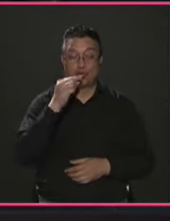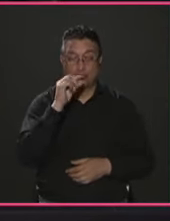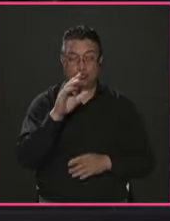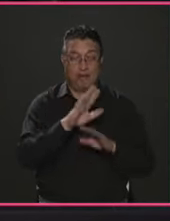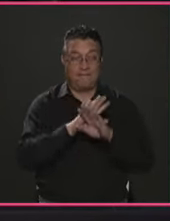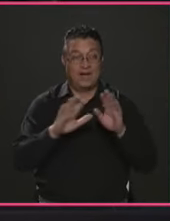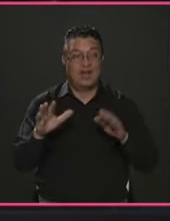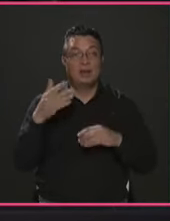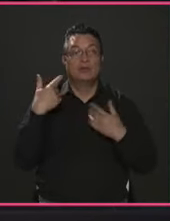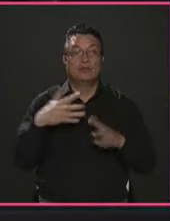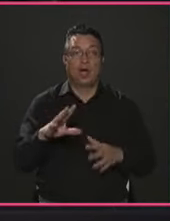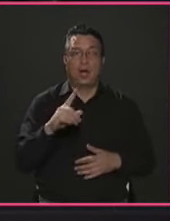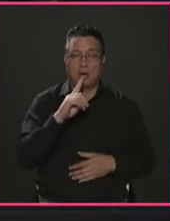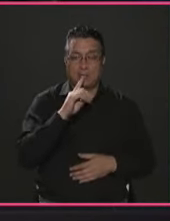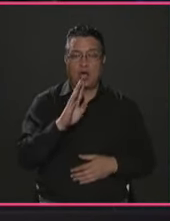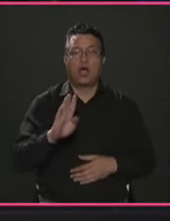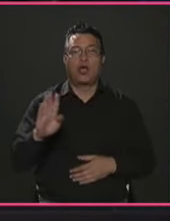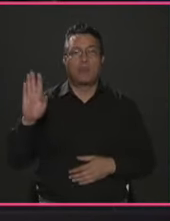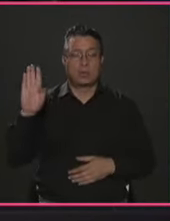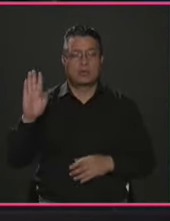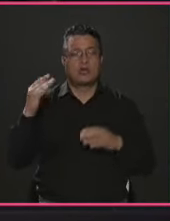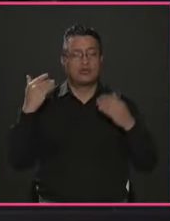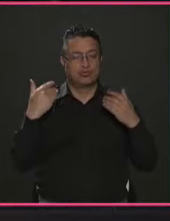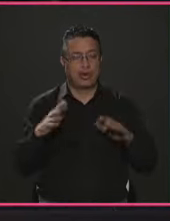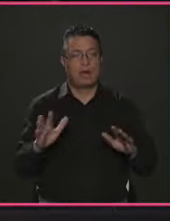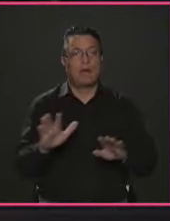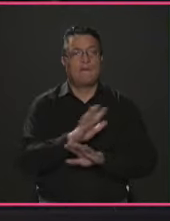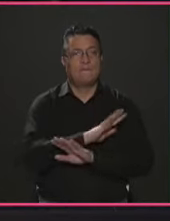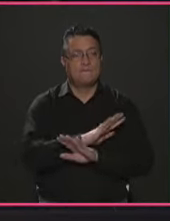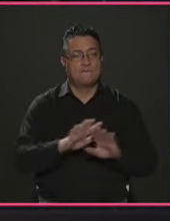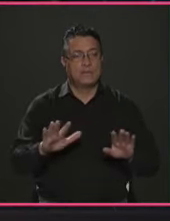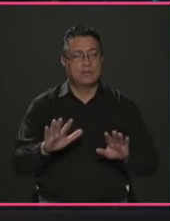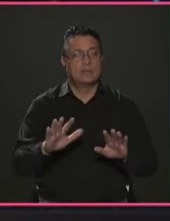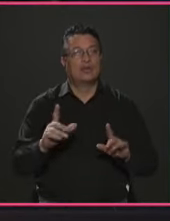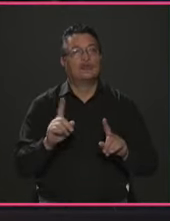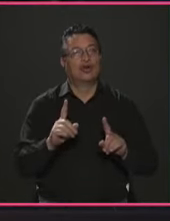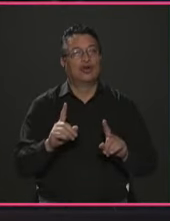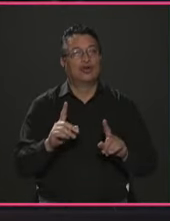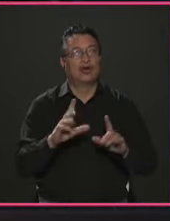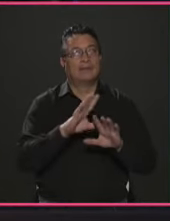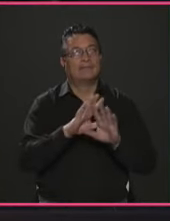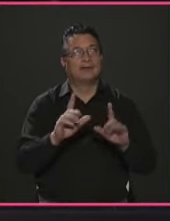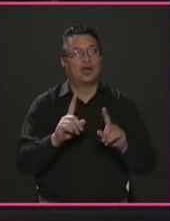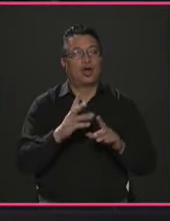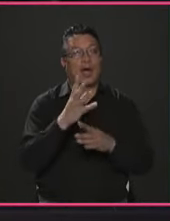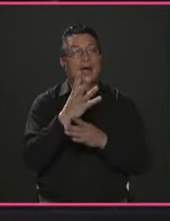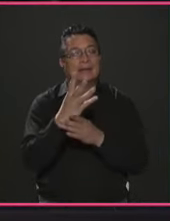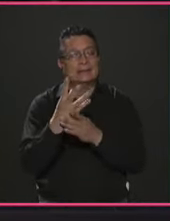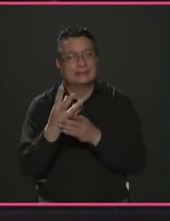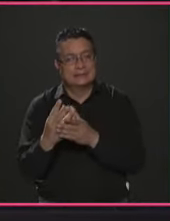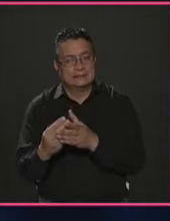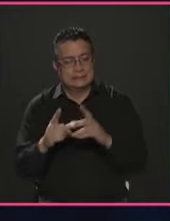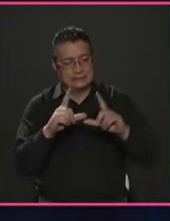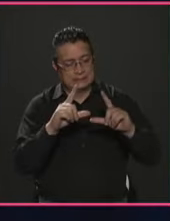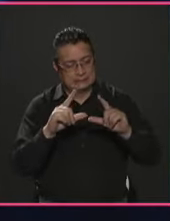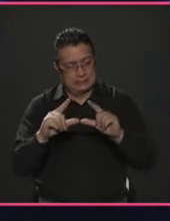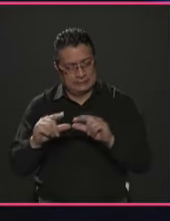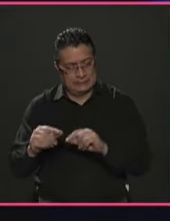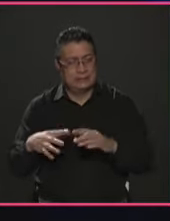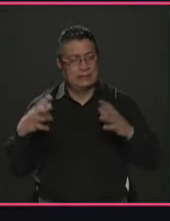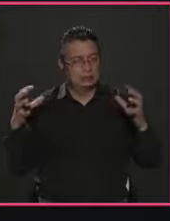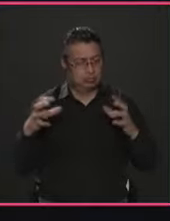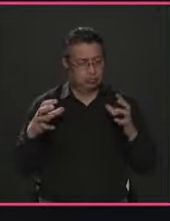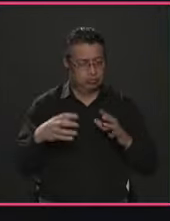Se comprometió a terminar no a terminar a reducir significativamente los combustibles